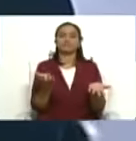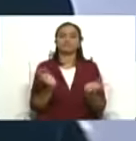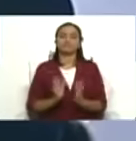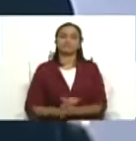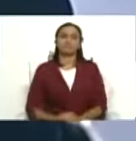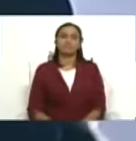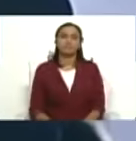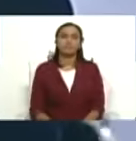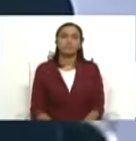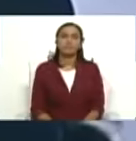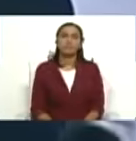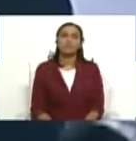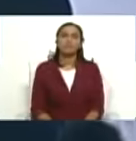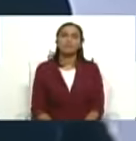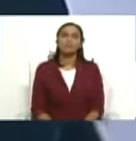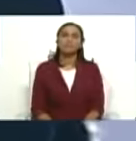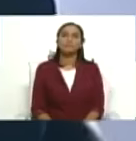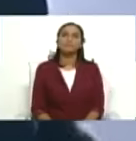En